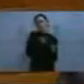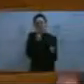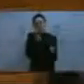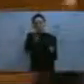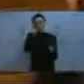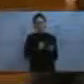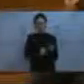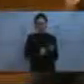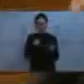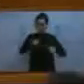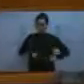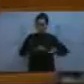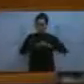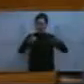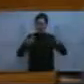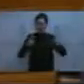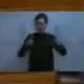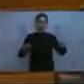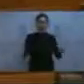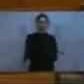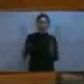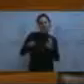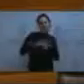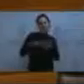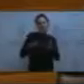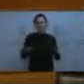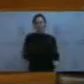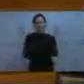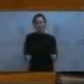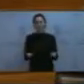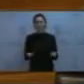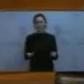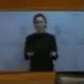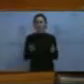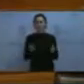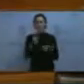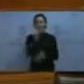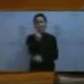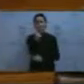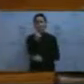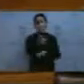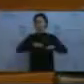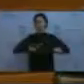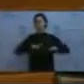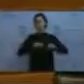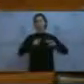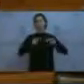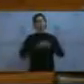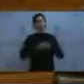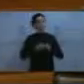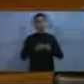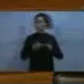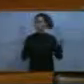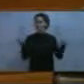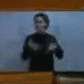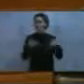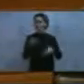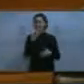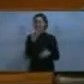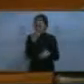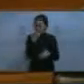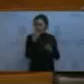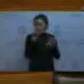que no es difícil intuir que tampoco cuenta usted con el apoyo de la mayoría de su partido. Y si cuenta,